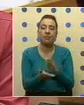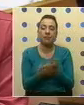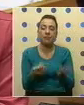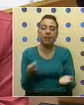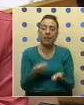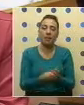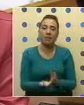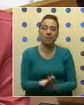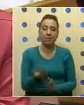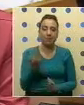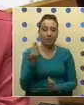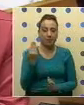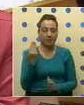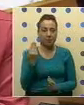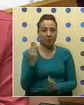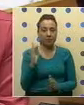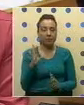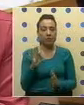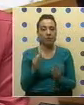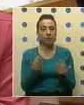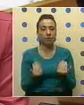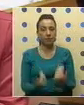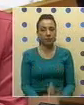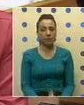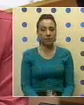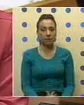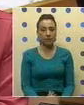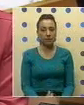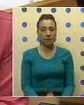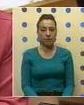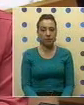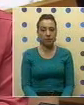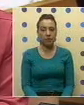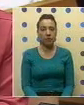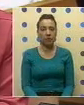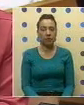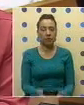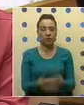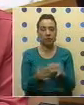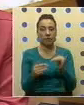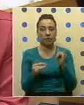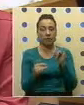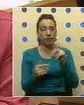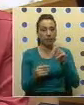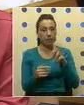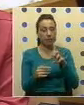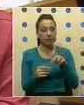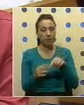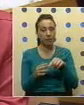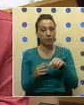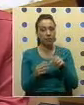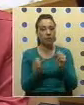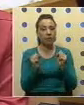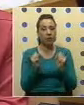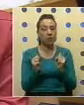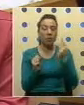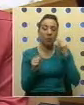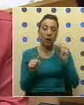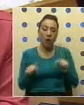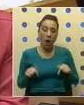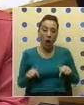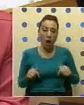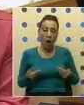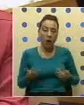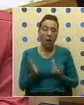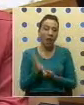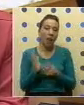inversión previa a la bonificación correspondiente. Si ingresa el INDAP dentro del tema, podría ser, pero hoy día